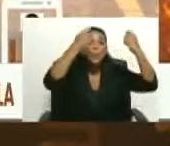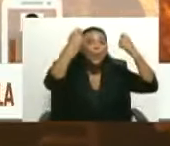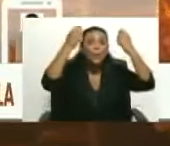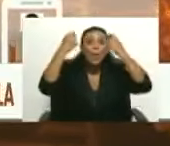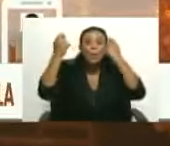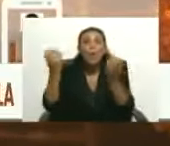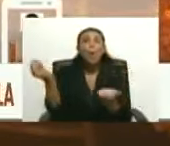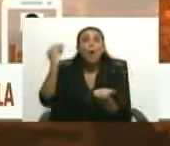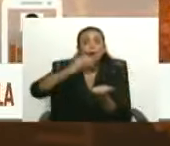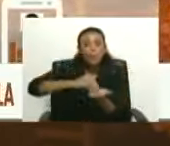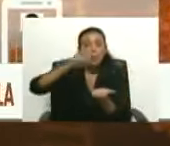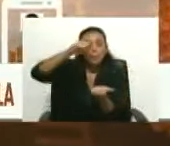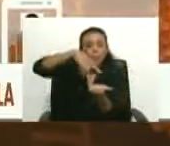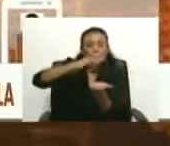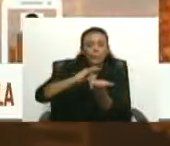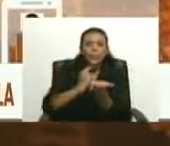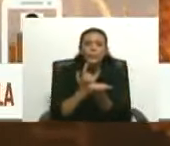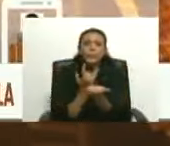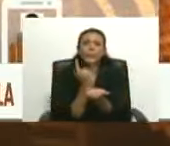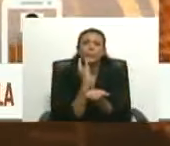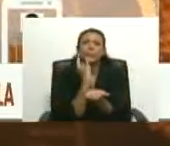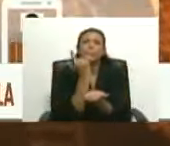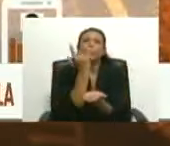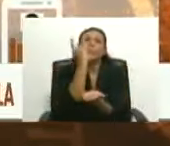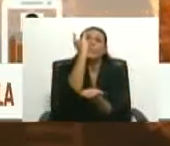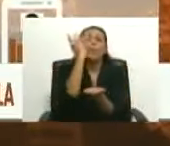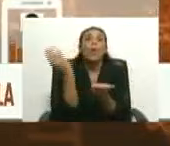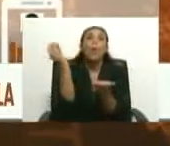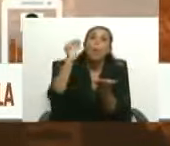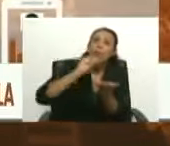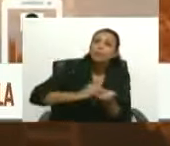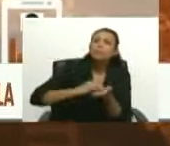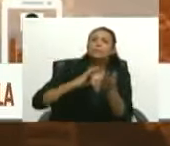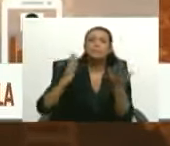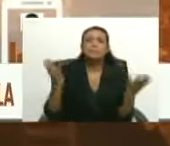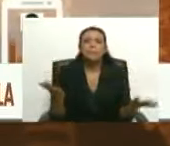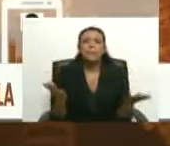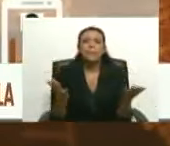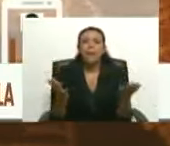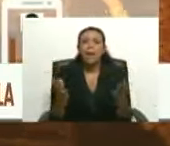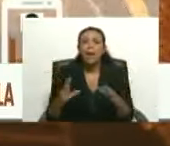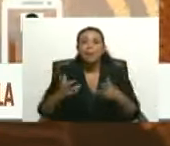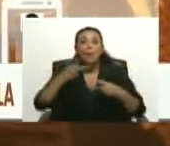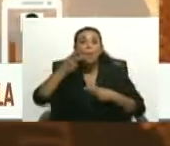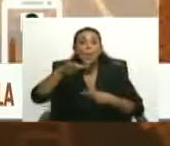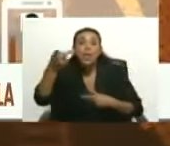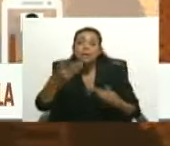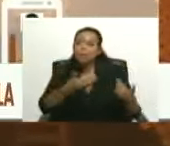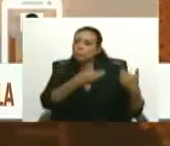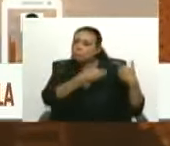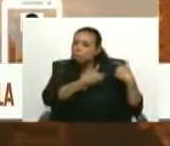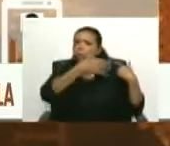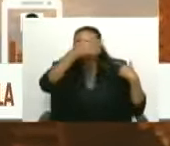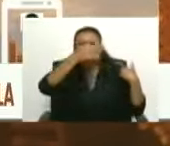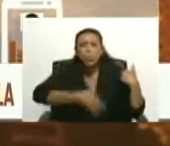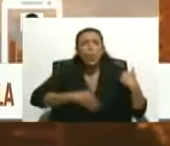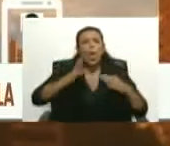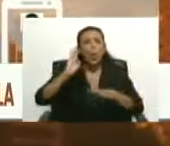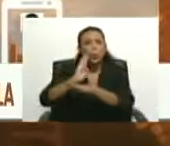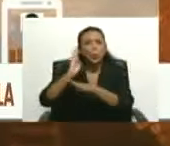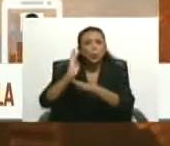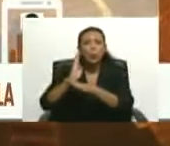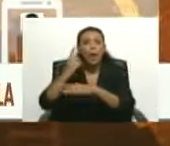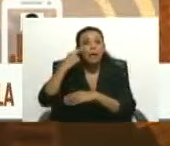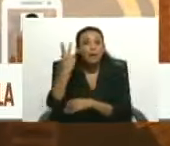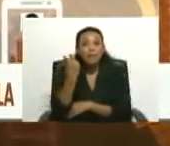reforestación. Espero mucho de esta fundación, de una fuerza política que asume la causa ecológica, hacía